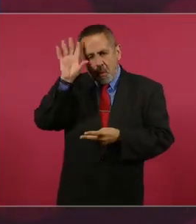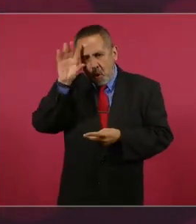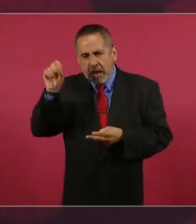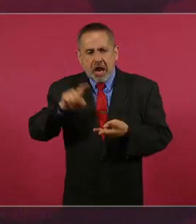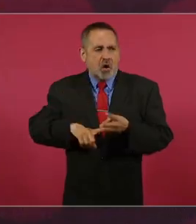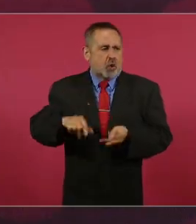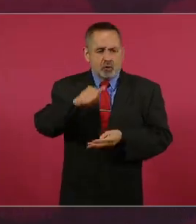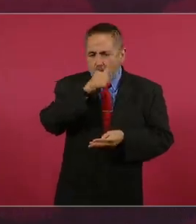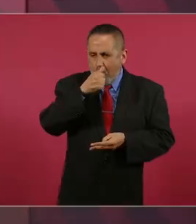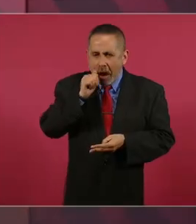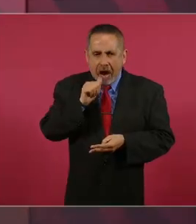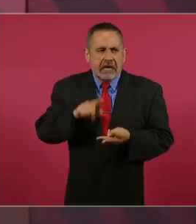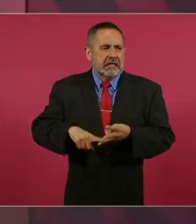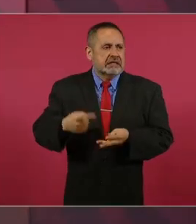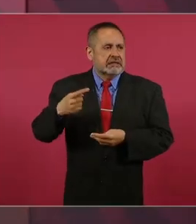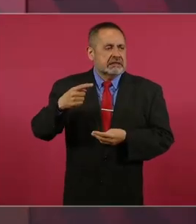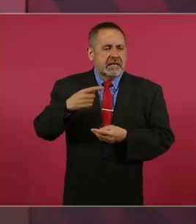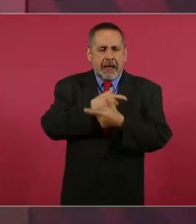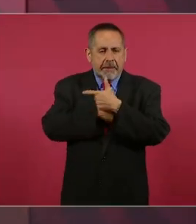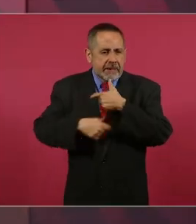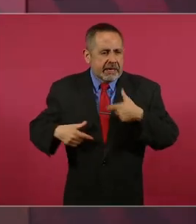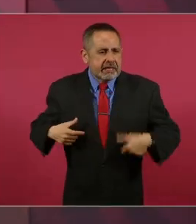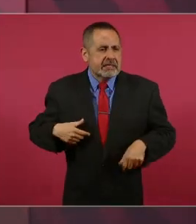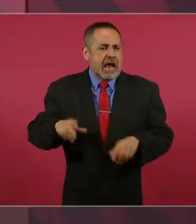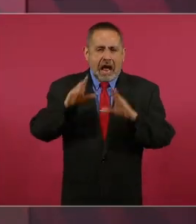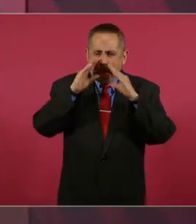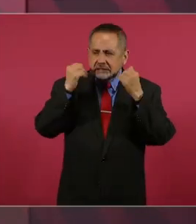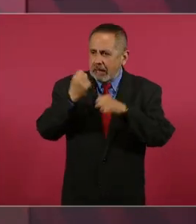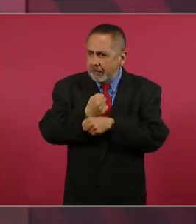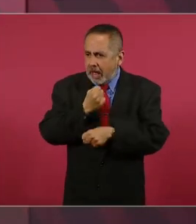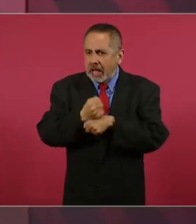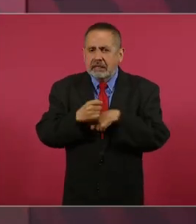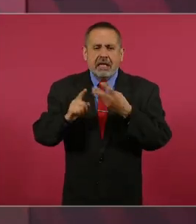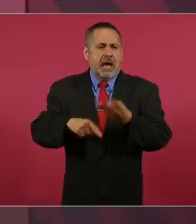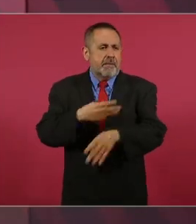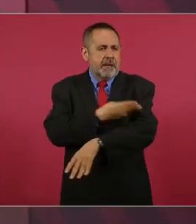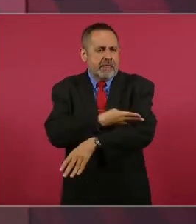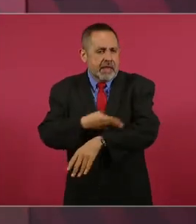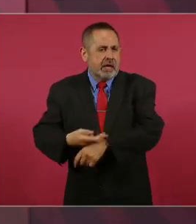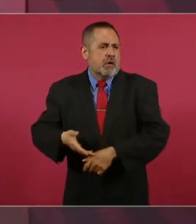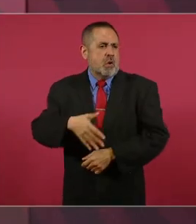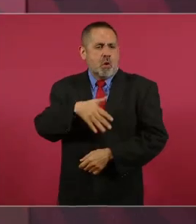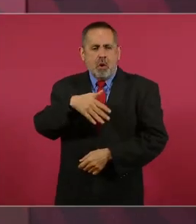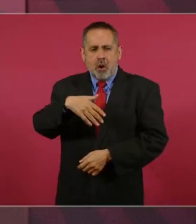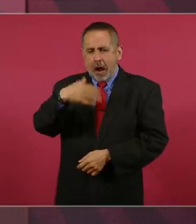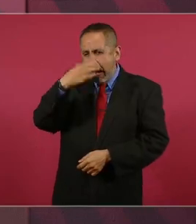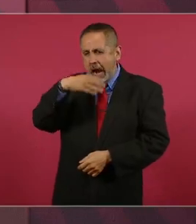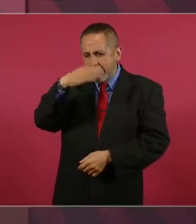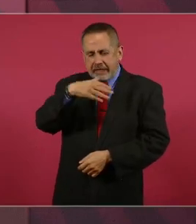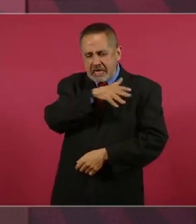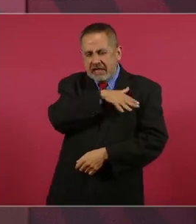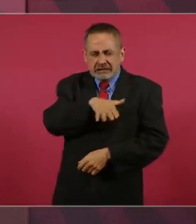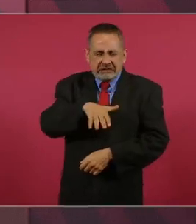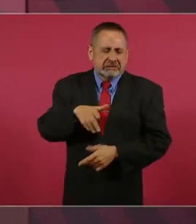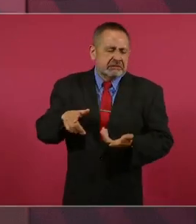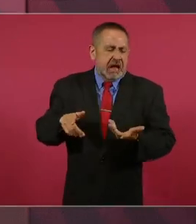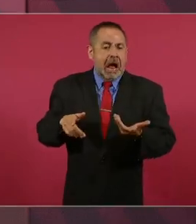a Villa, y a Zapata, y a Madero, y a General Cárdenas, y a todos. Entonces, mi libro se llama